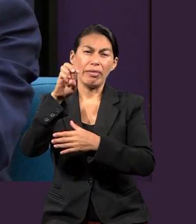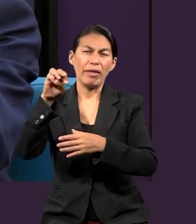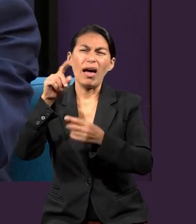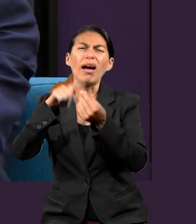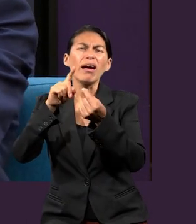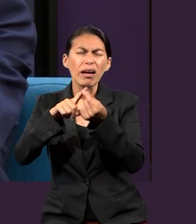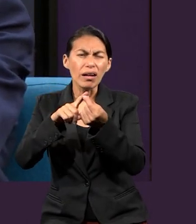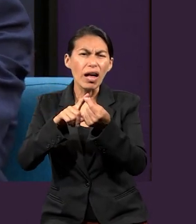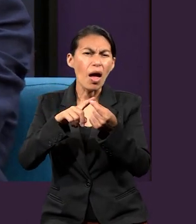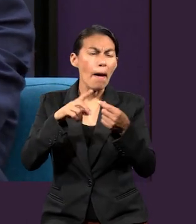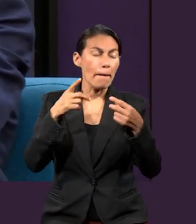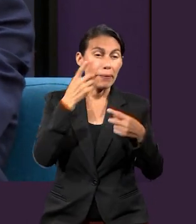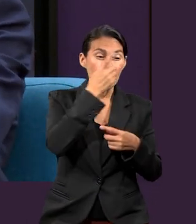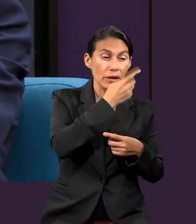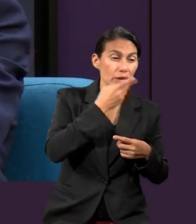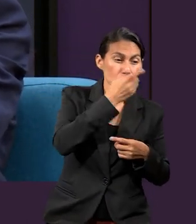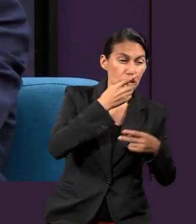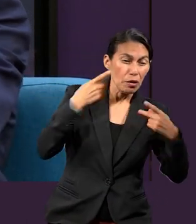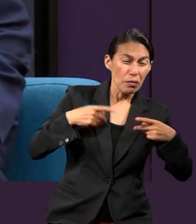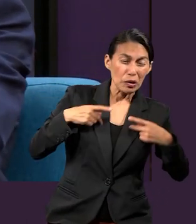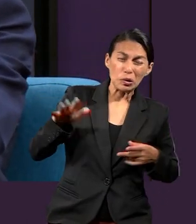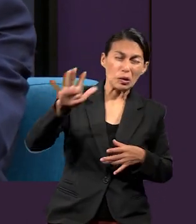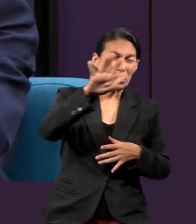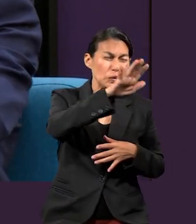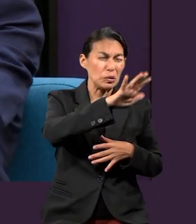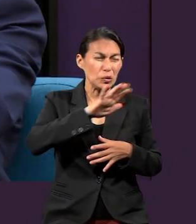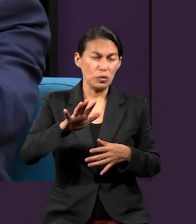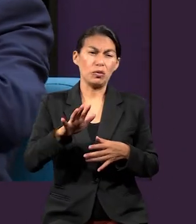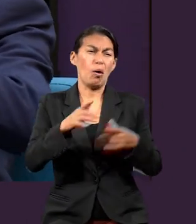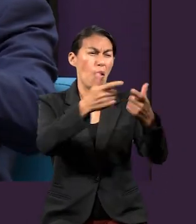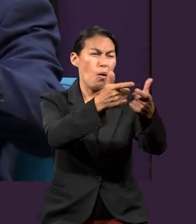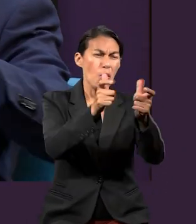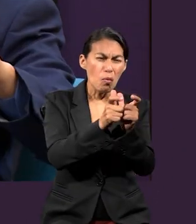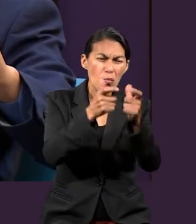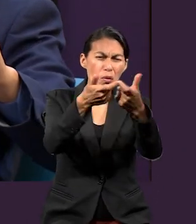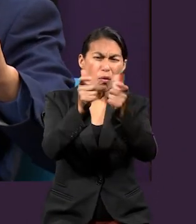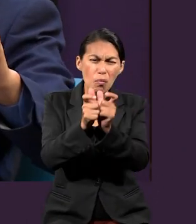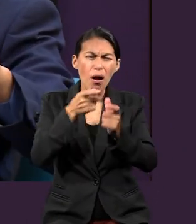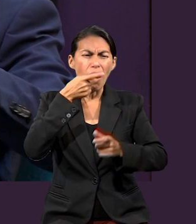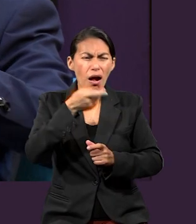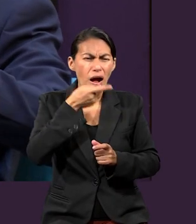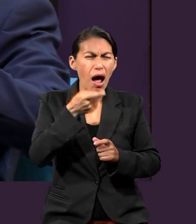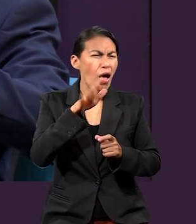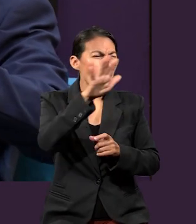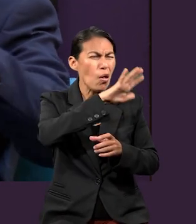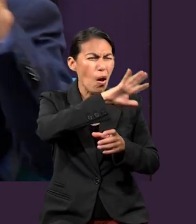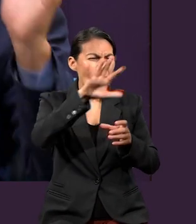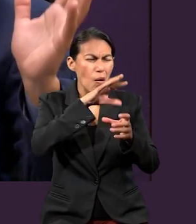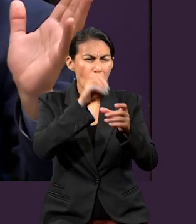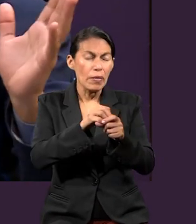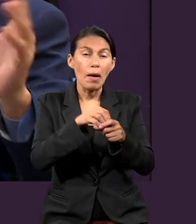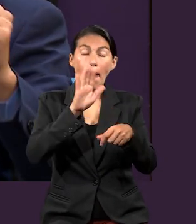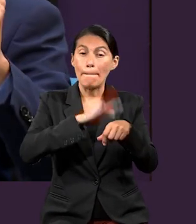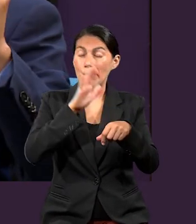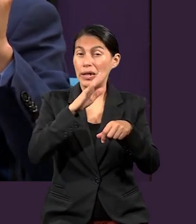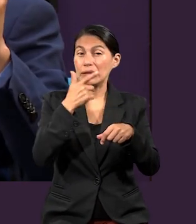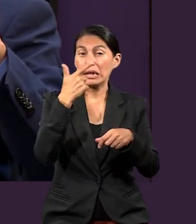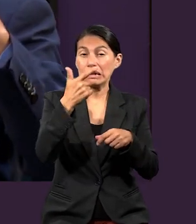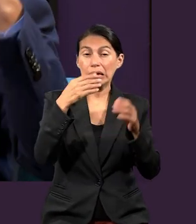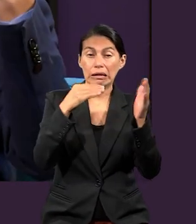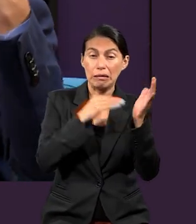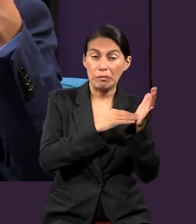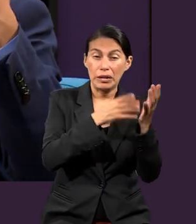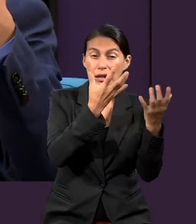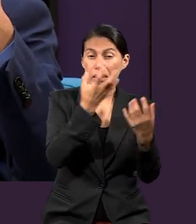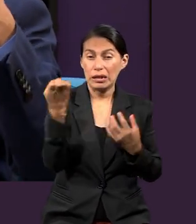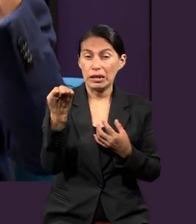objetivo, a todas las naciones, incluyendo a todas las etnias que nosotros tenemos en este mundo, que son aproximadamente